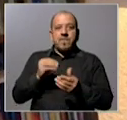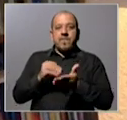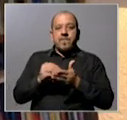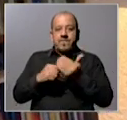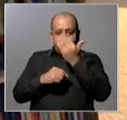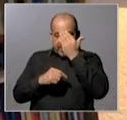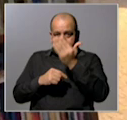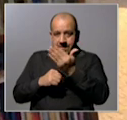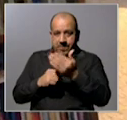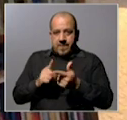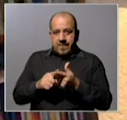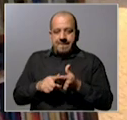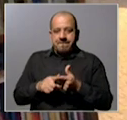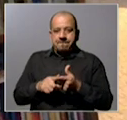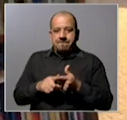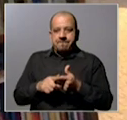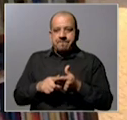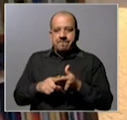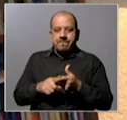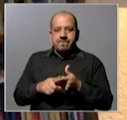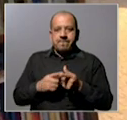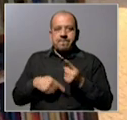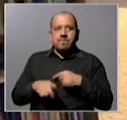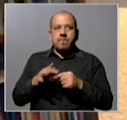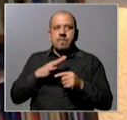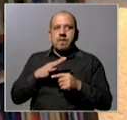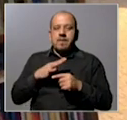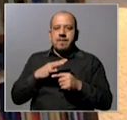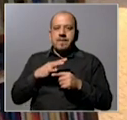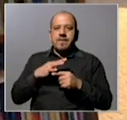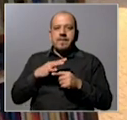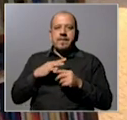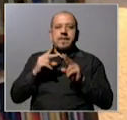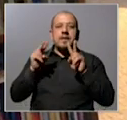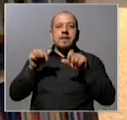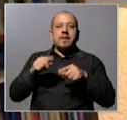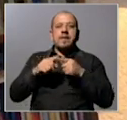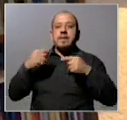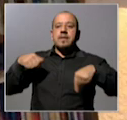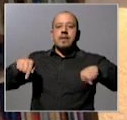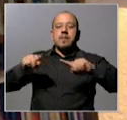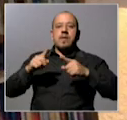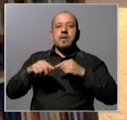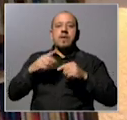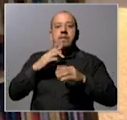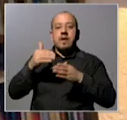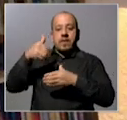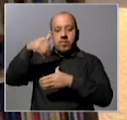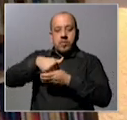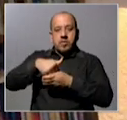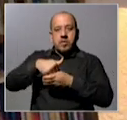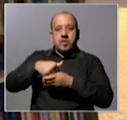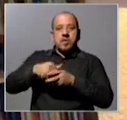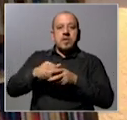en una posición de bastante distancia respecto a la coalición multicolor que va a votar bajo el